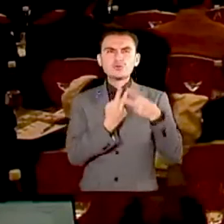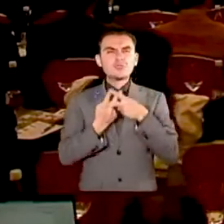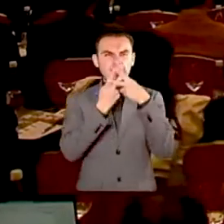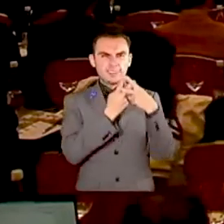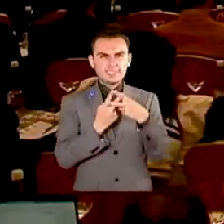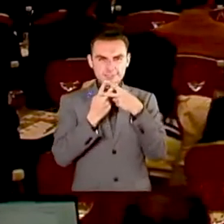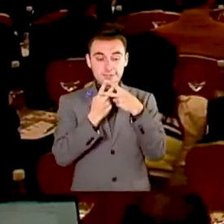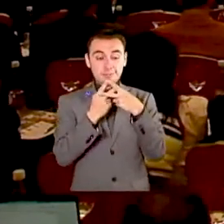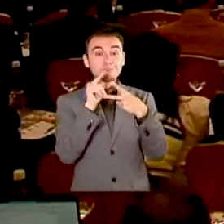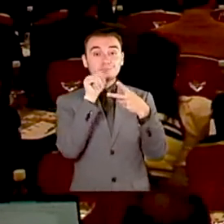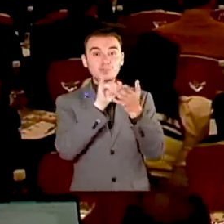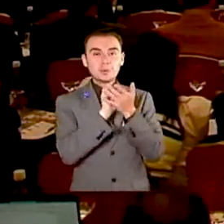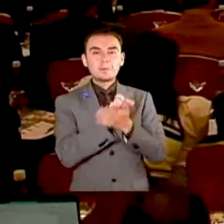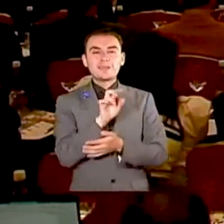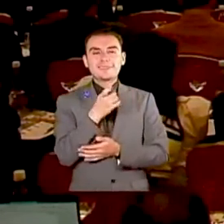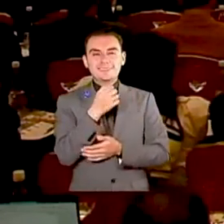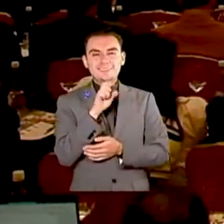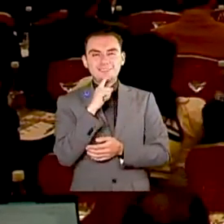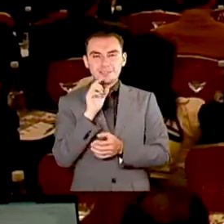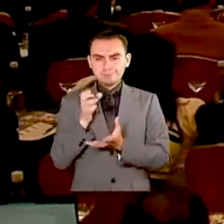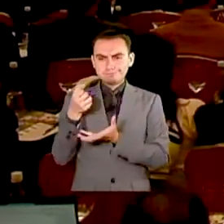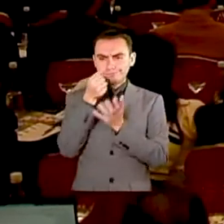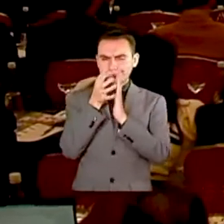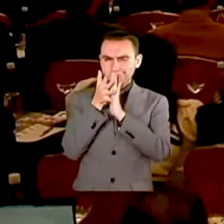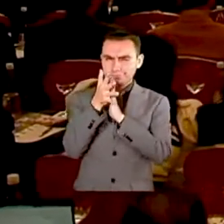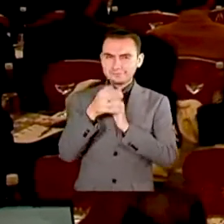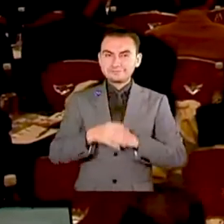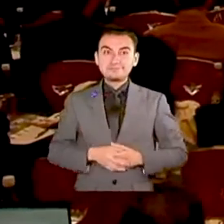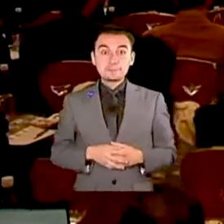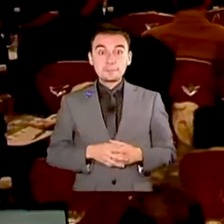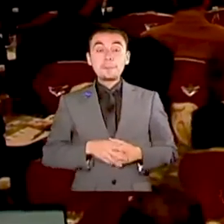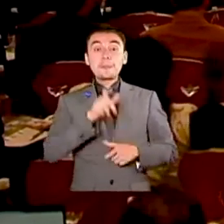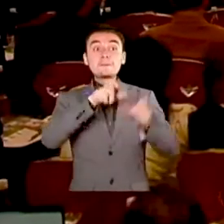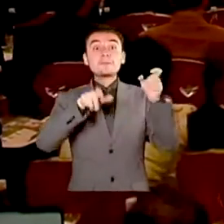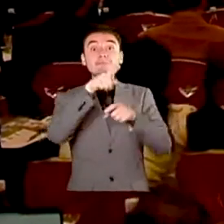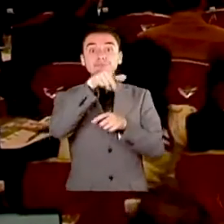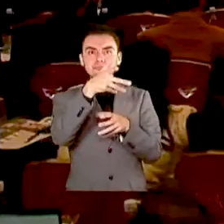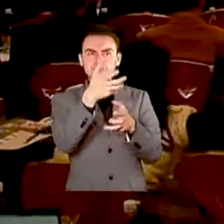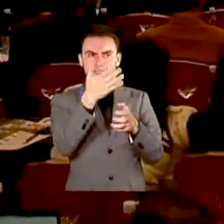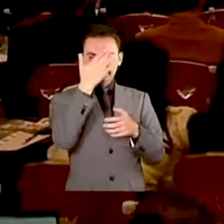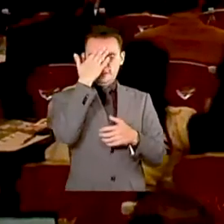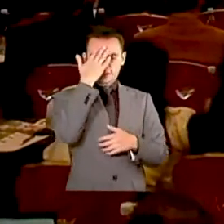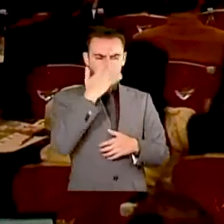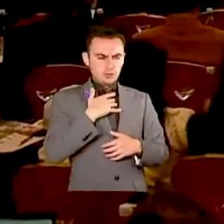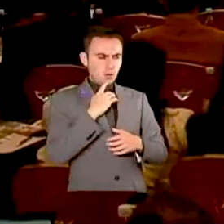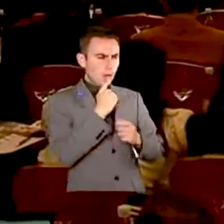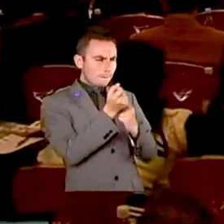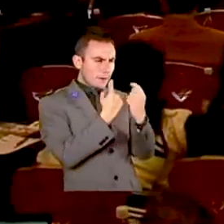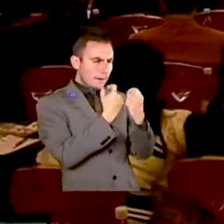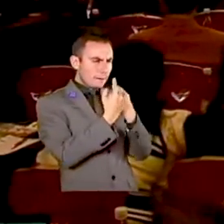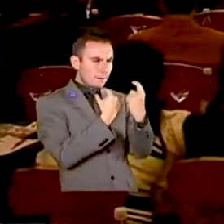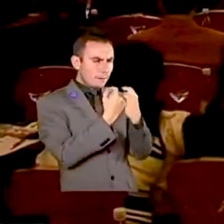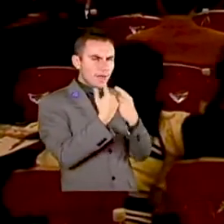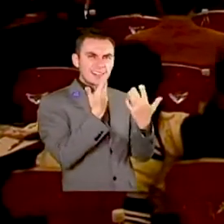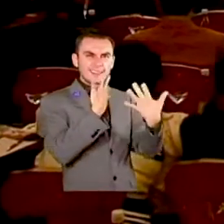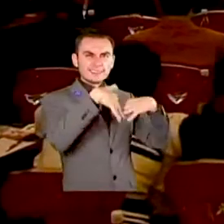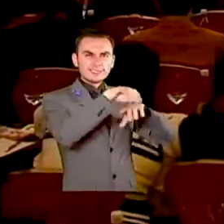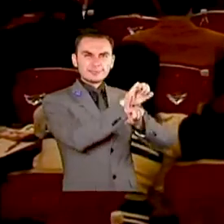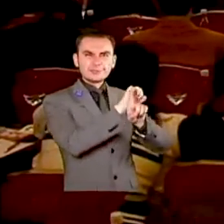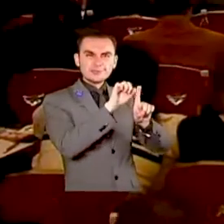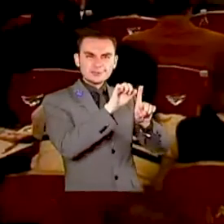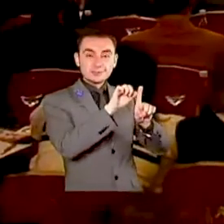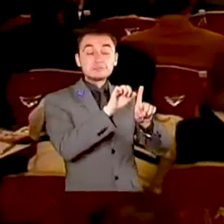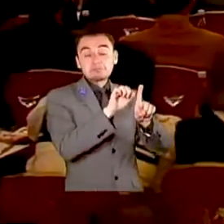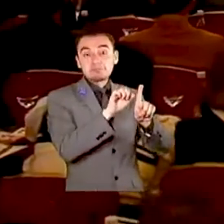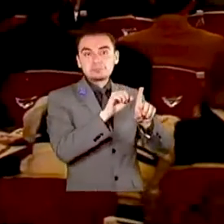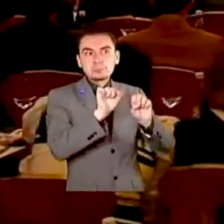hashtag o numeral PGN Rinde Cuentas. A los ciudadanos quienes decidan hacer sus consultas a través de nuestras redes sociales,